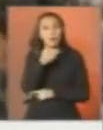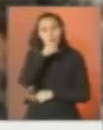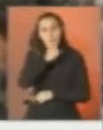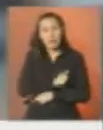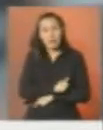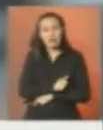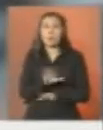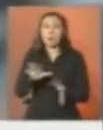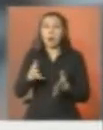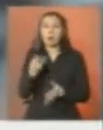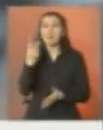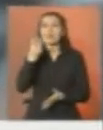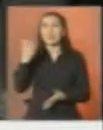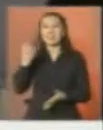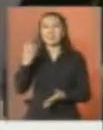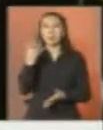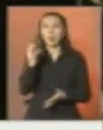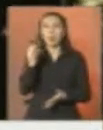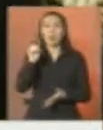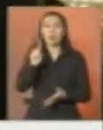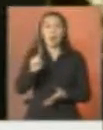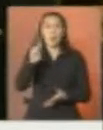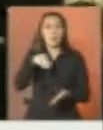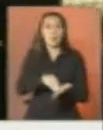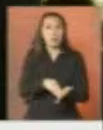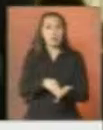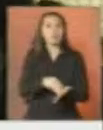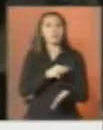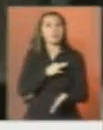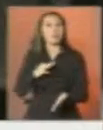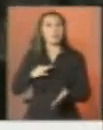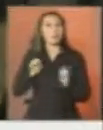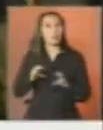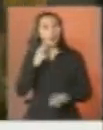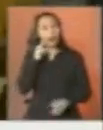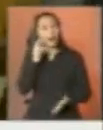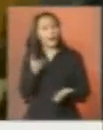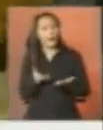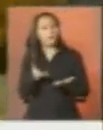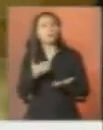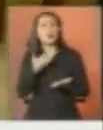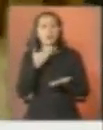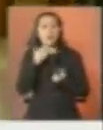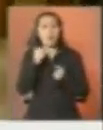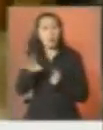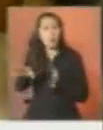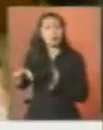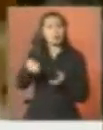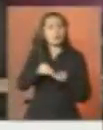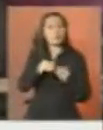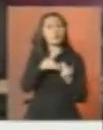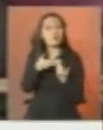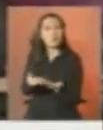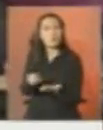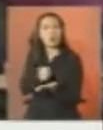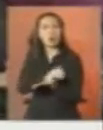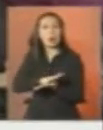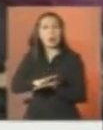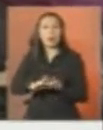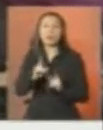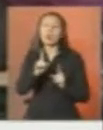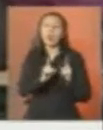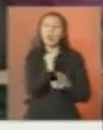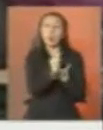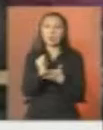privadas son cerca de 341.000 y el Mineduc está evaluando incluirlos en el beneficio, siempre y cuando las